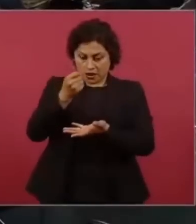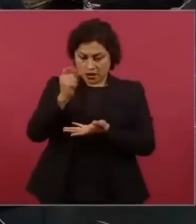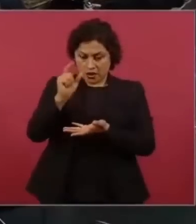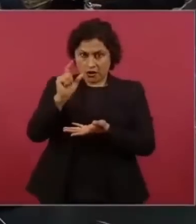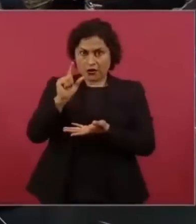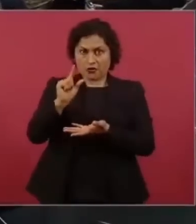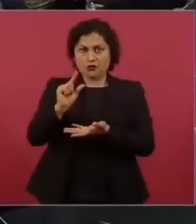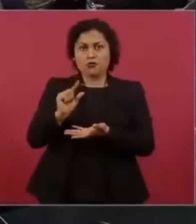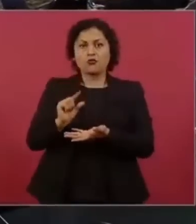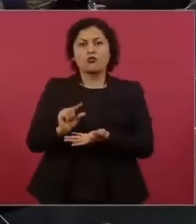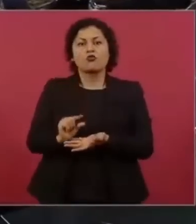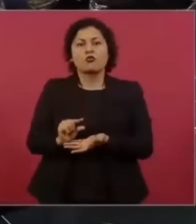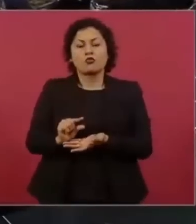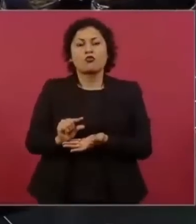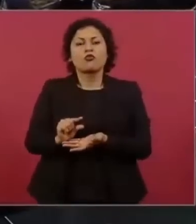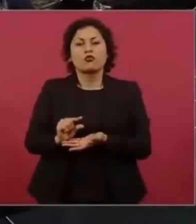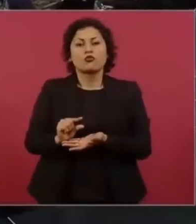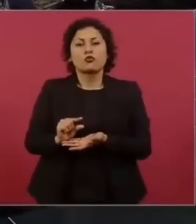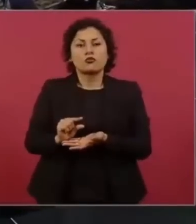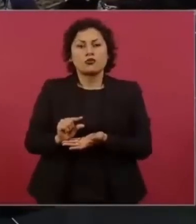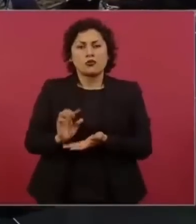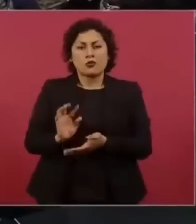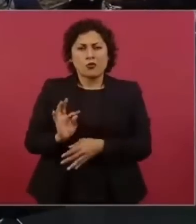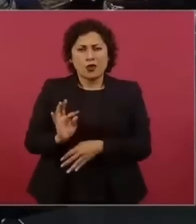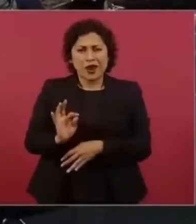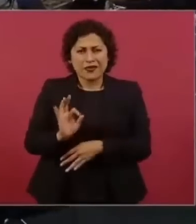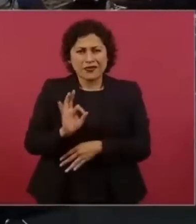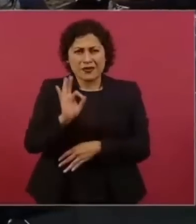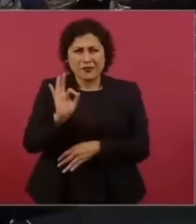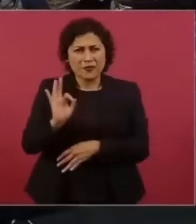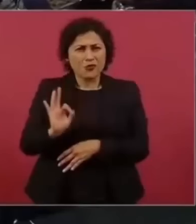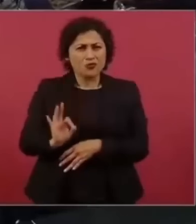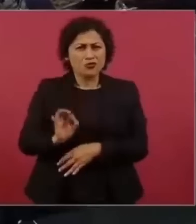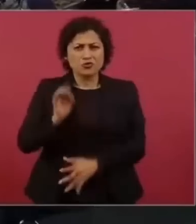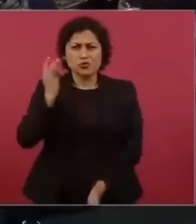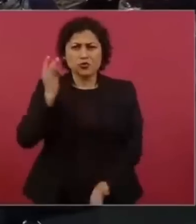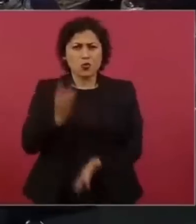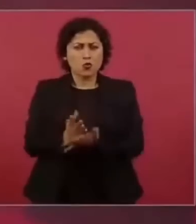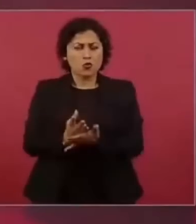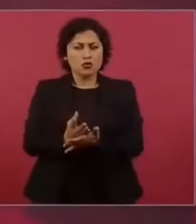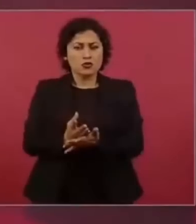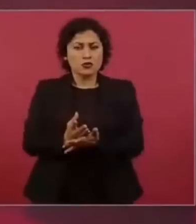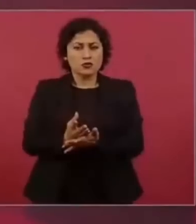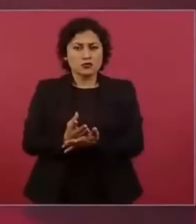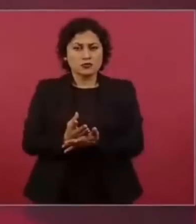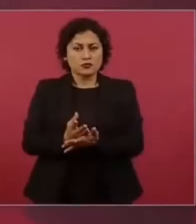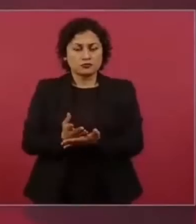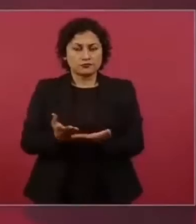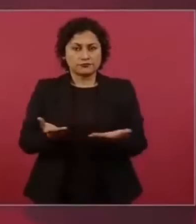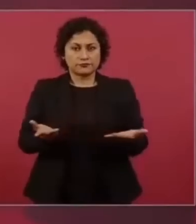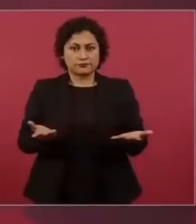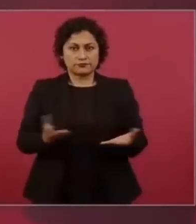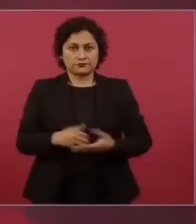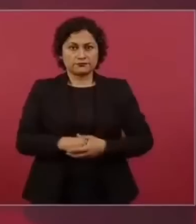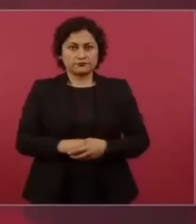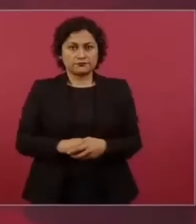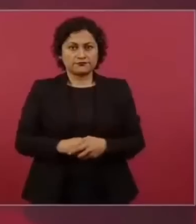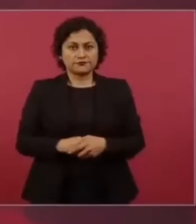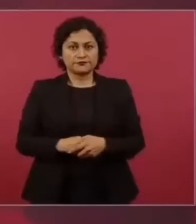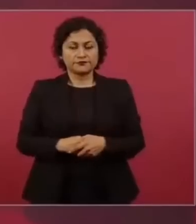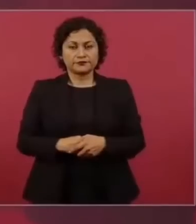reciba, si le va bien, el 40% de su salario al jubilarse.